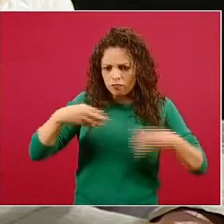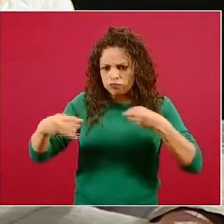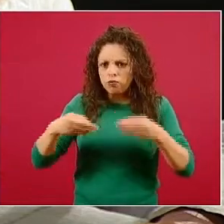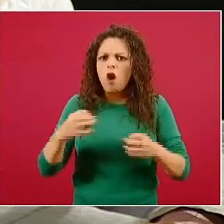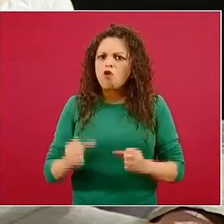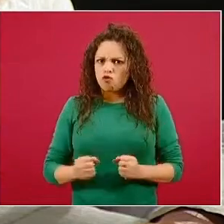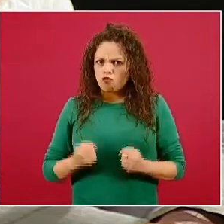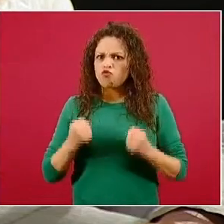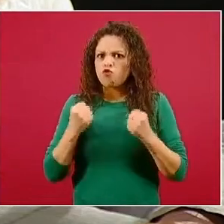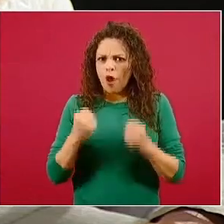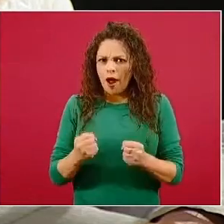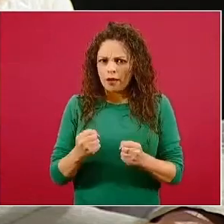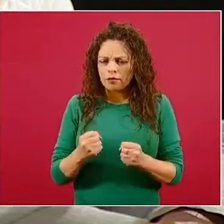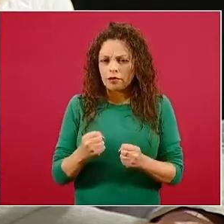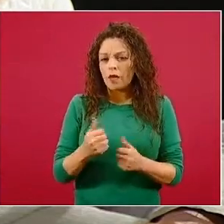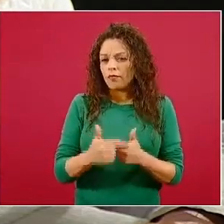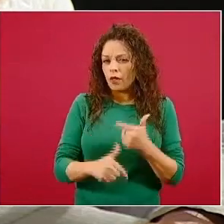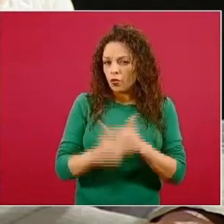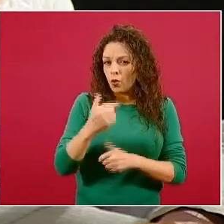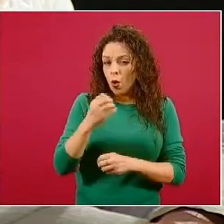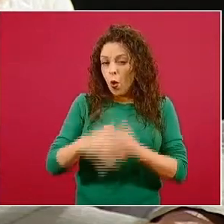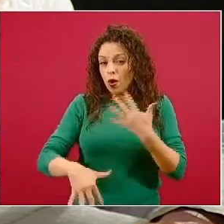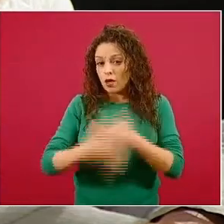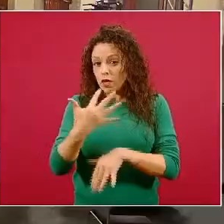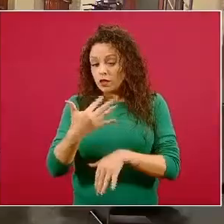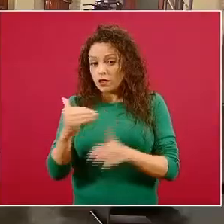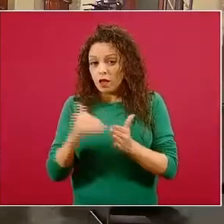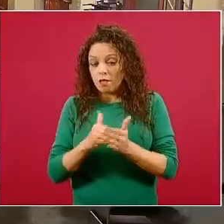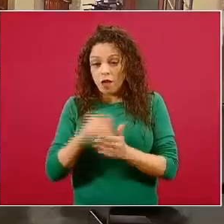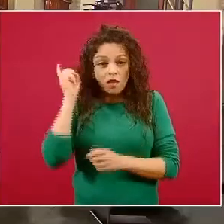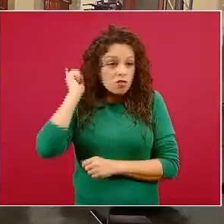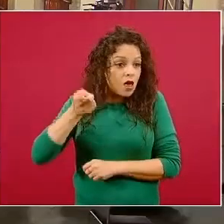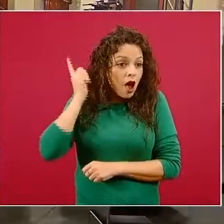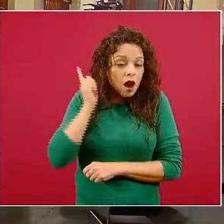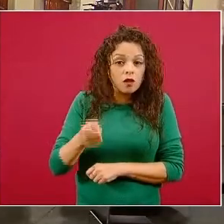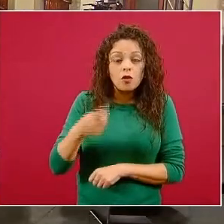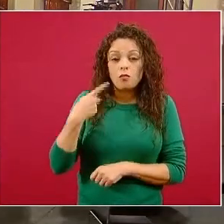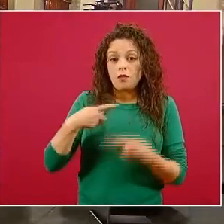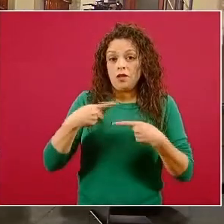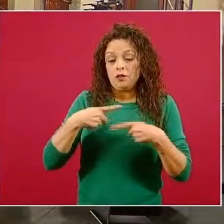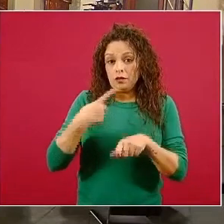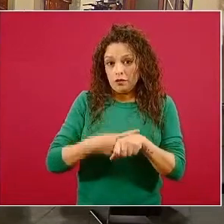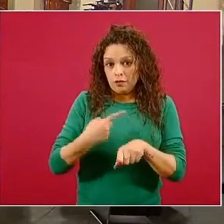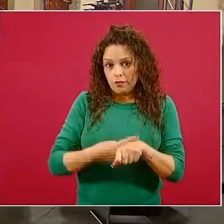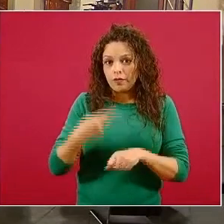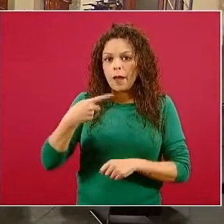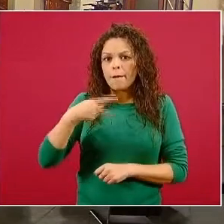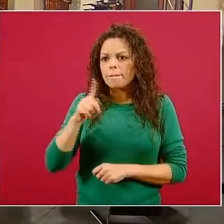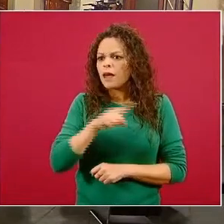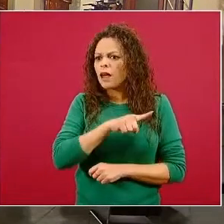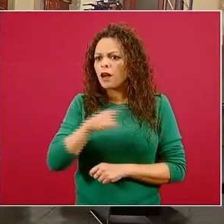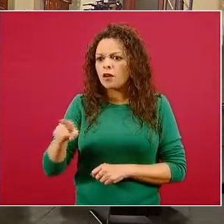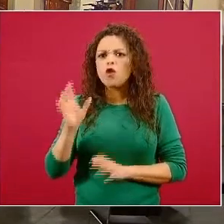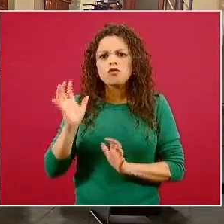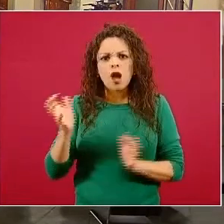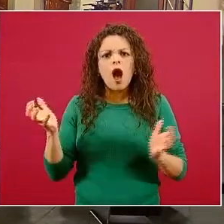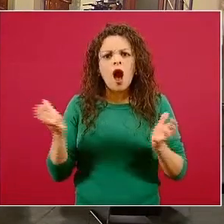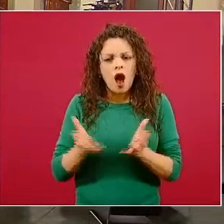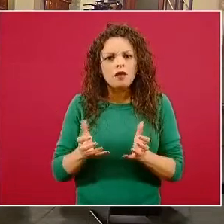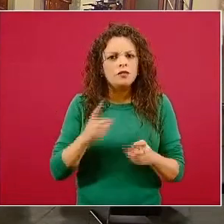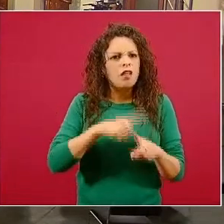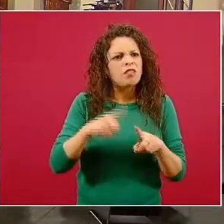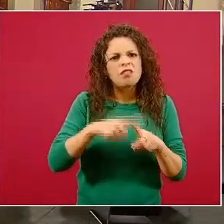de 15,000 casos diarios, pero hicieron una serie de acciones y los han reducido a